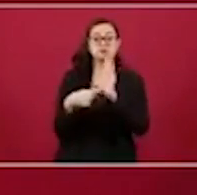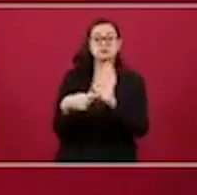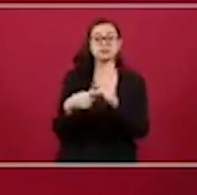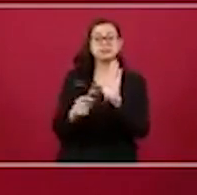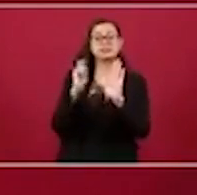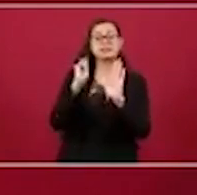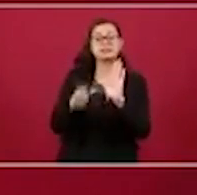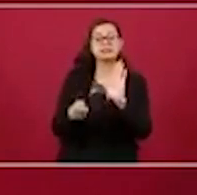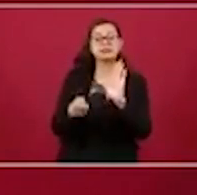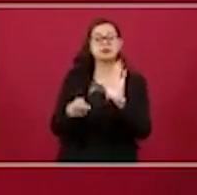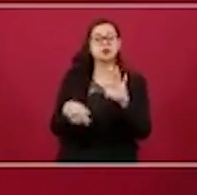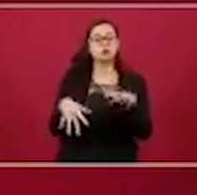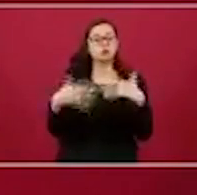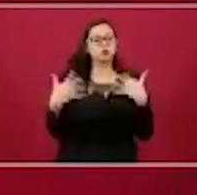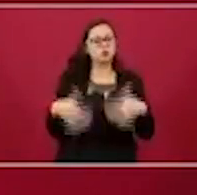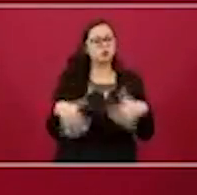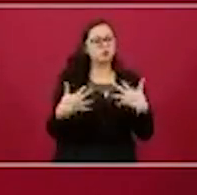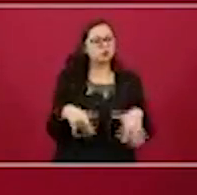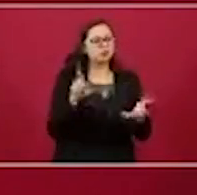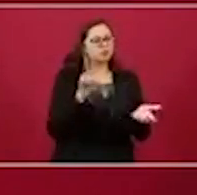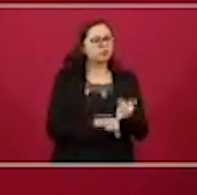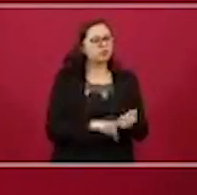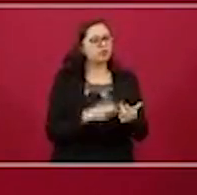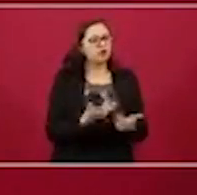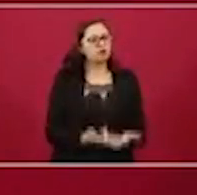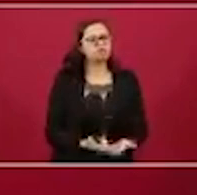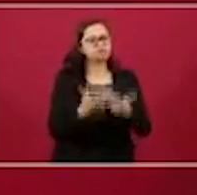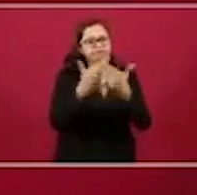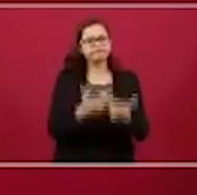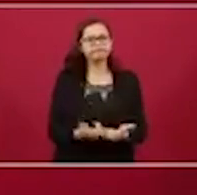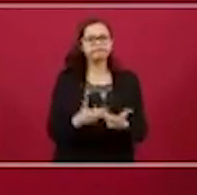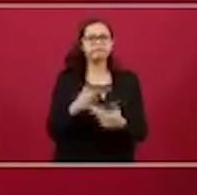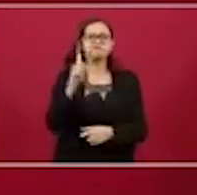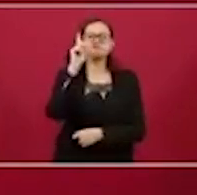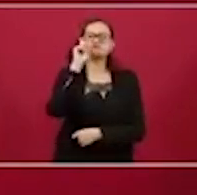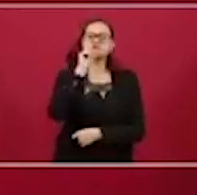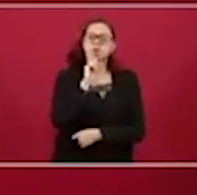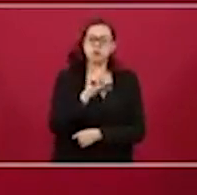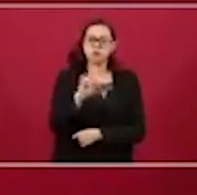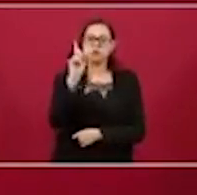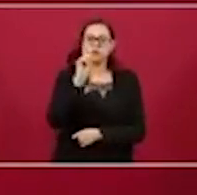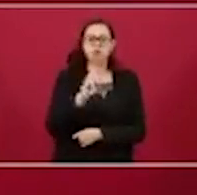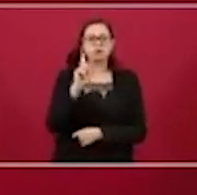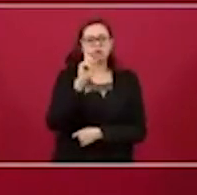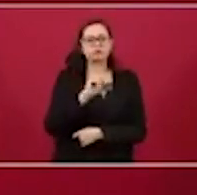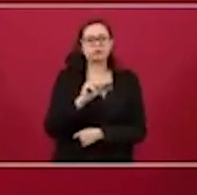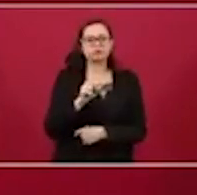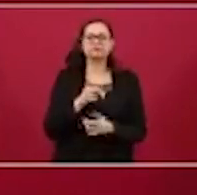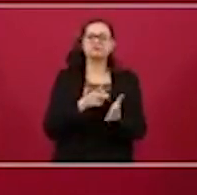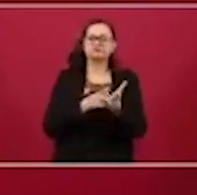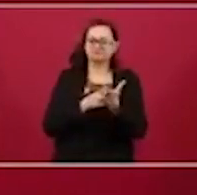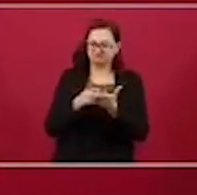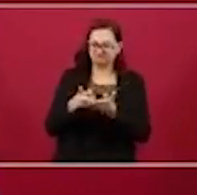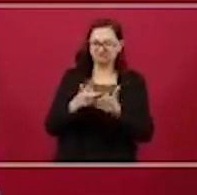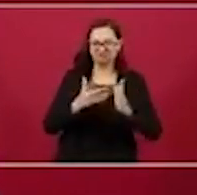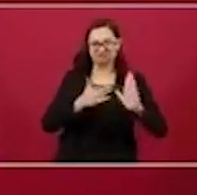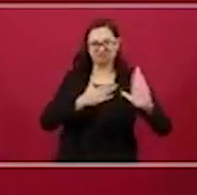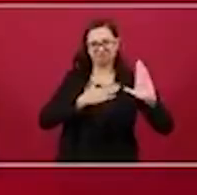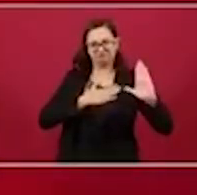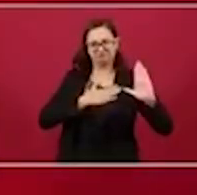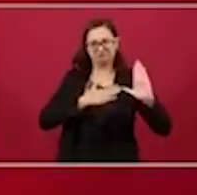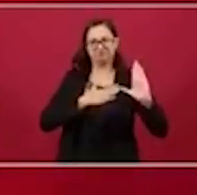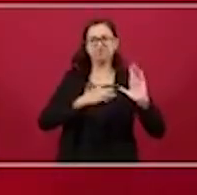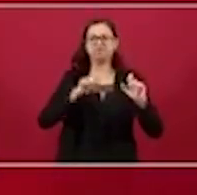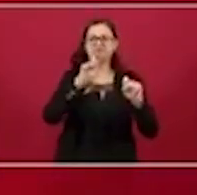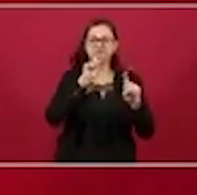capital que tenemos de mujeres comprometidas con los derechos de las mujeres y